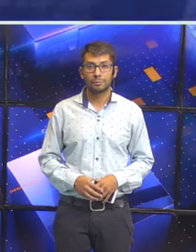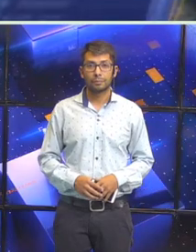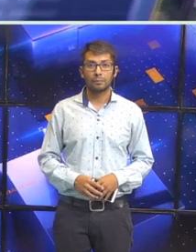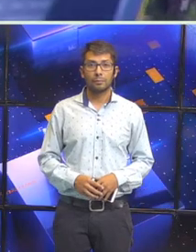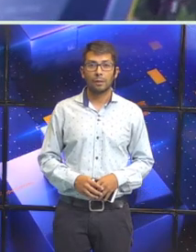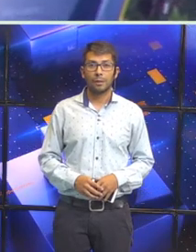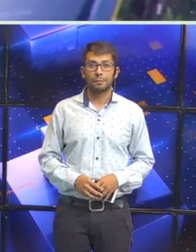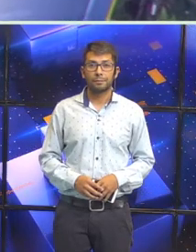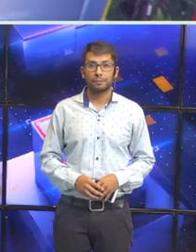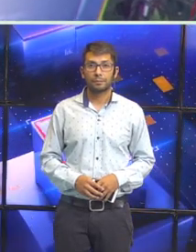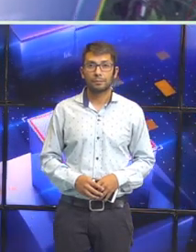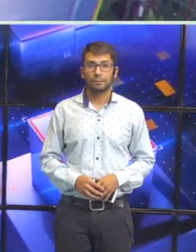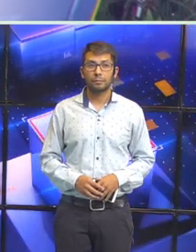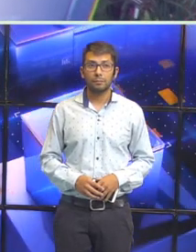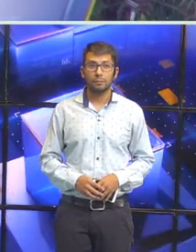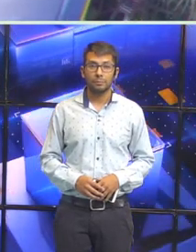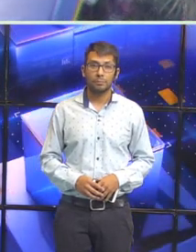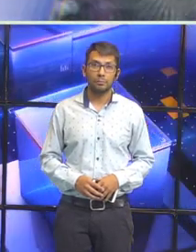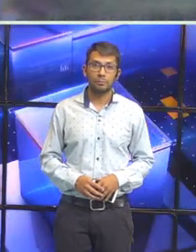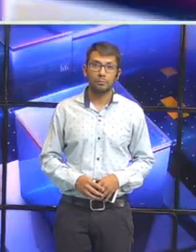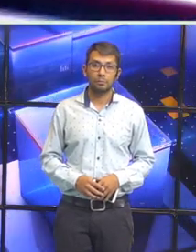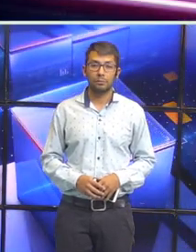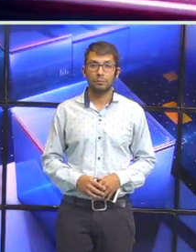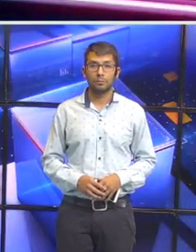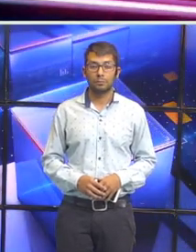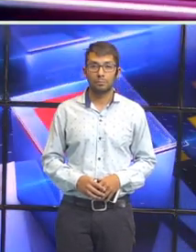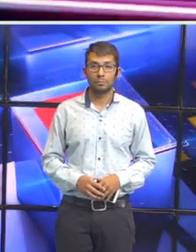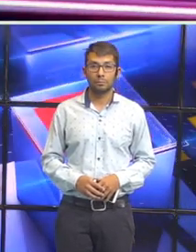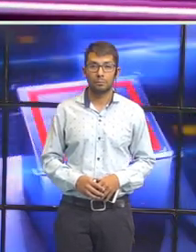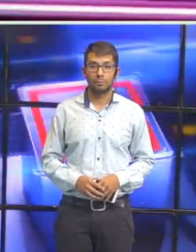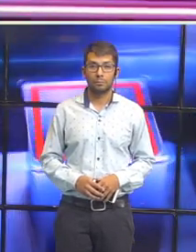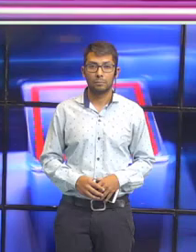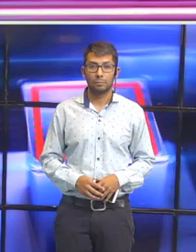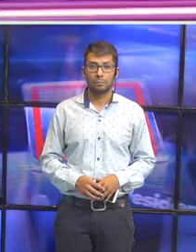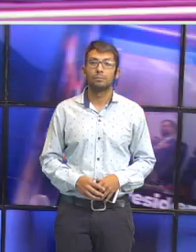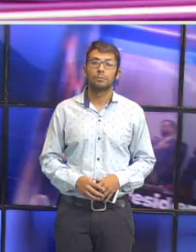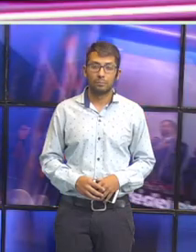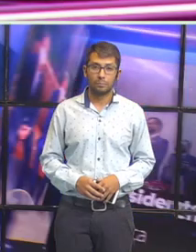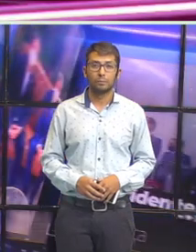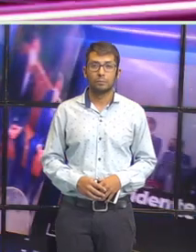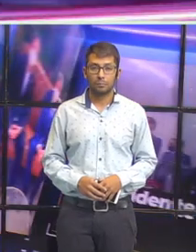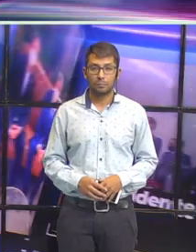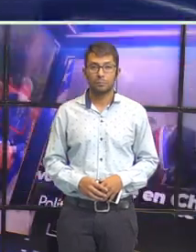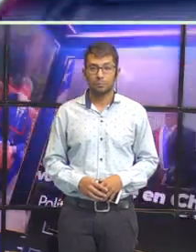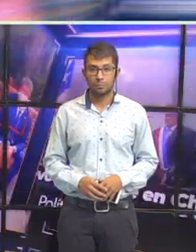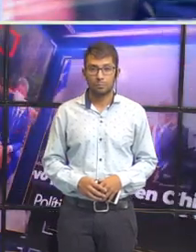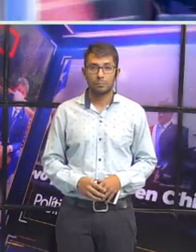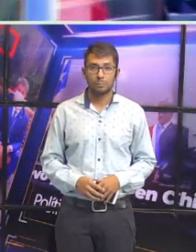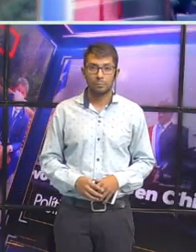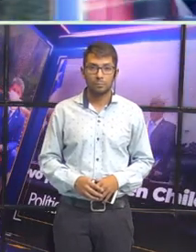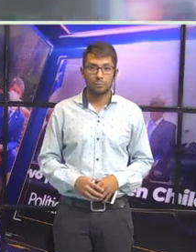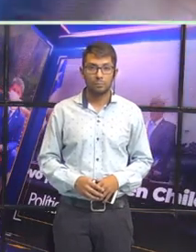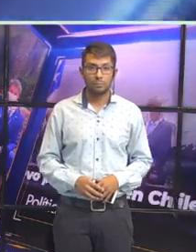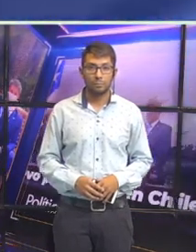quienes pagamos en forma quincenal en el sector Industrial Normalmente se paga por quincena este y vemos cómo les cuesta